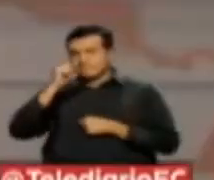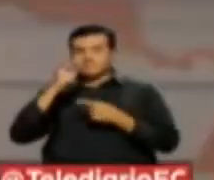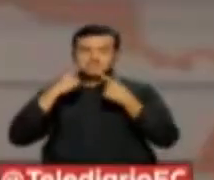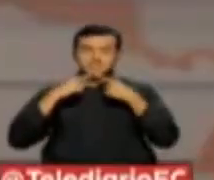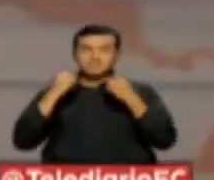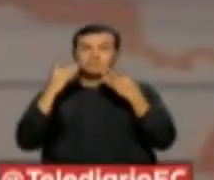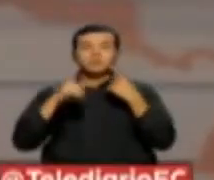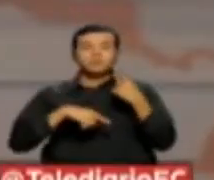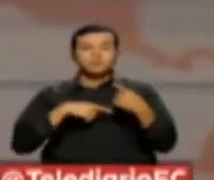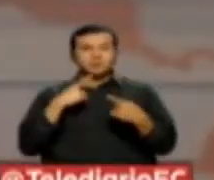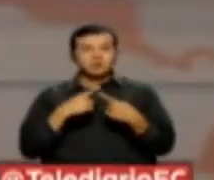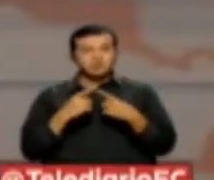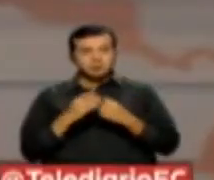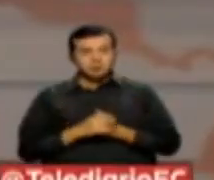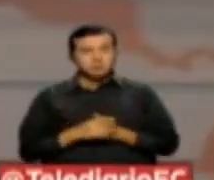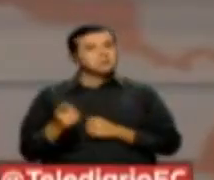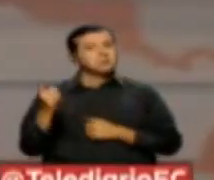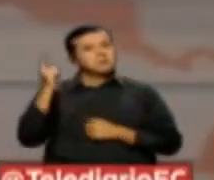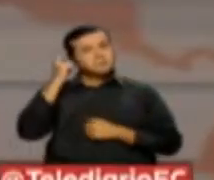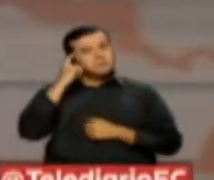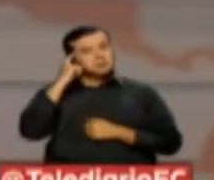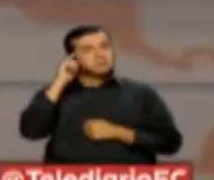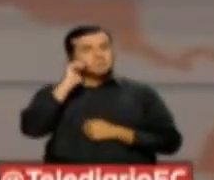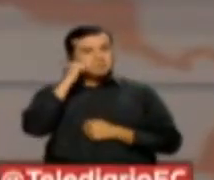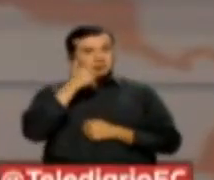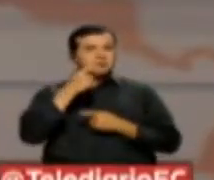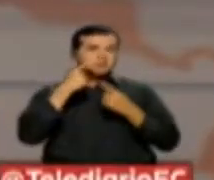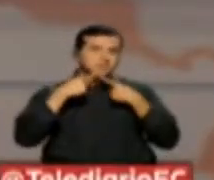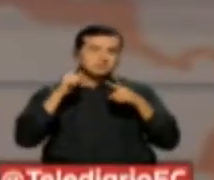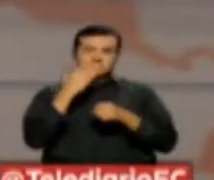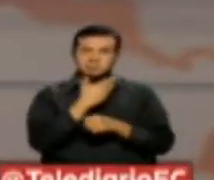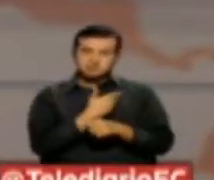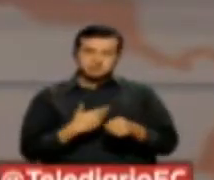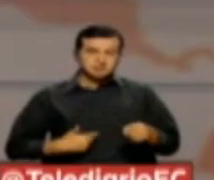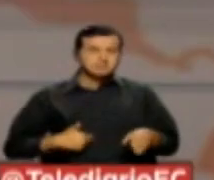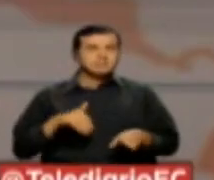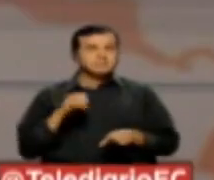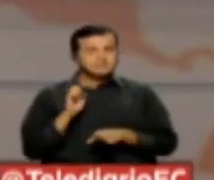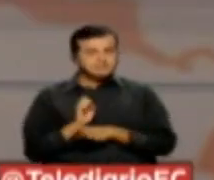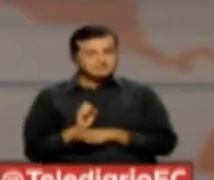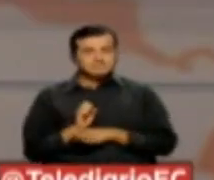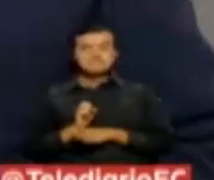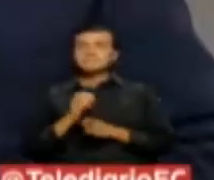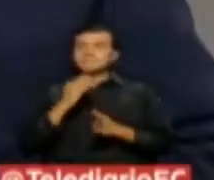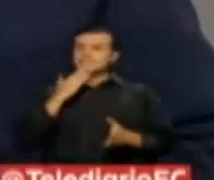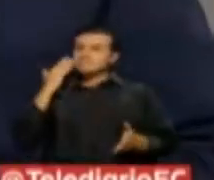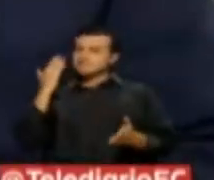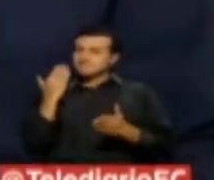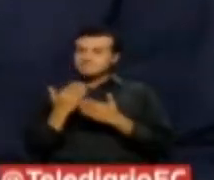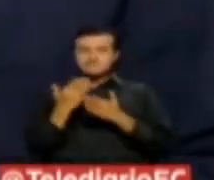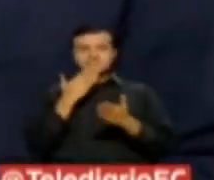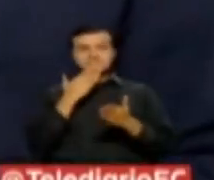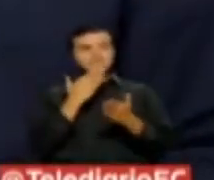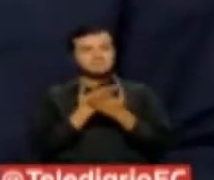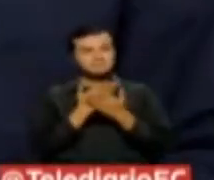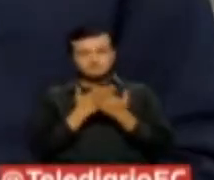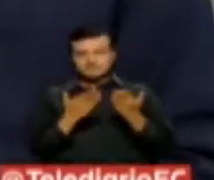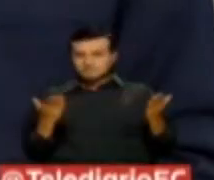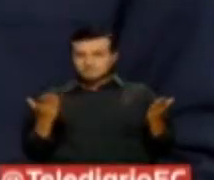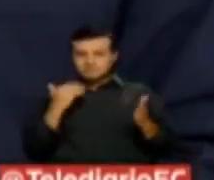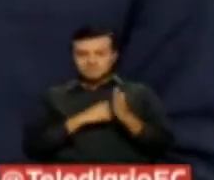conocerán cuando a mí me parece que mañana lo dirá el presidente de la república muy bien gracias de raúl pérez torres